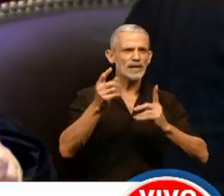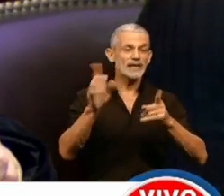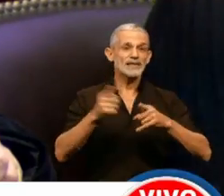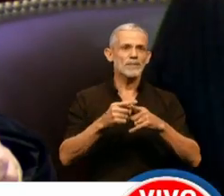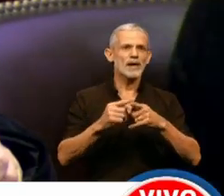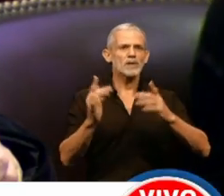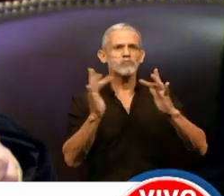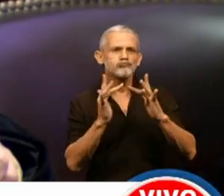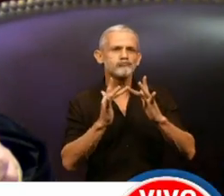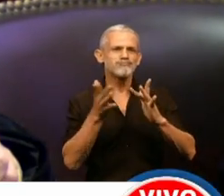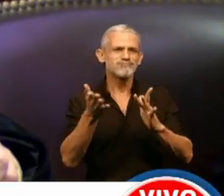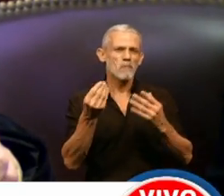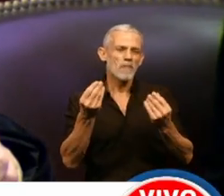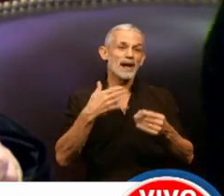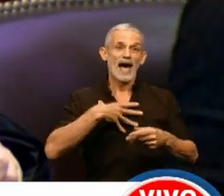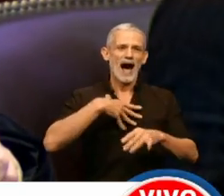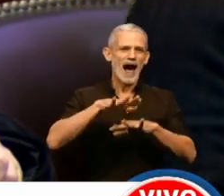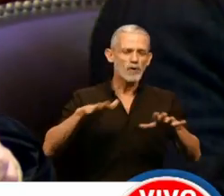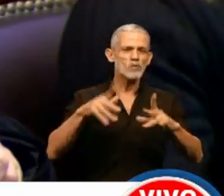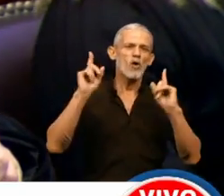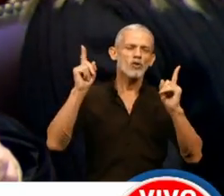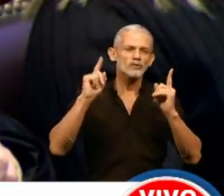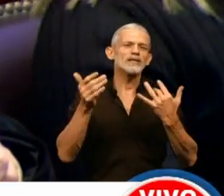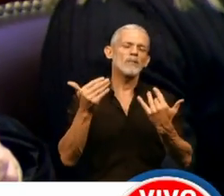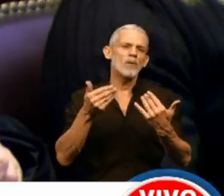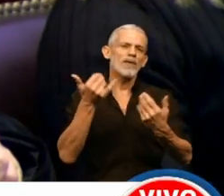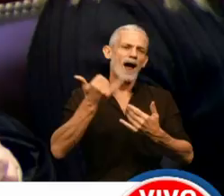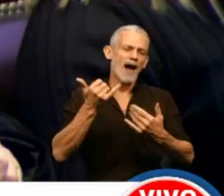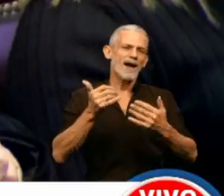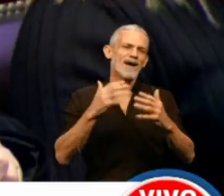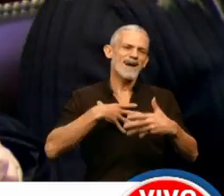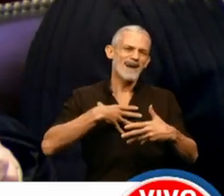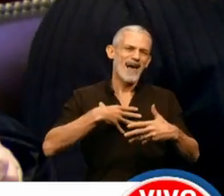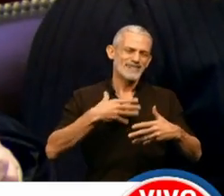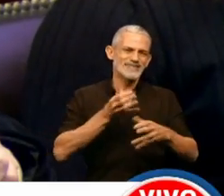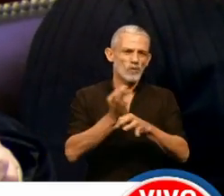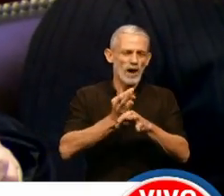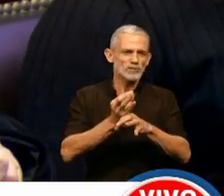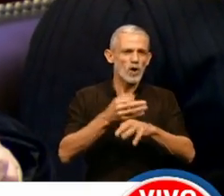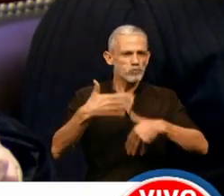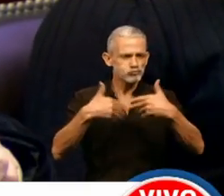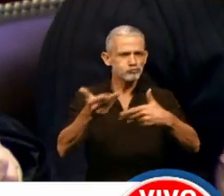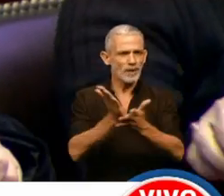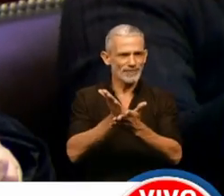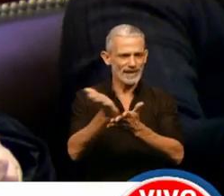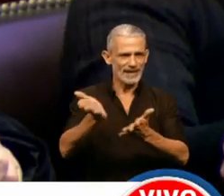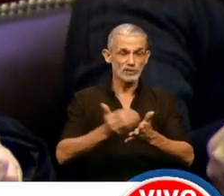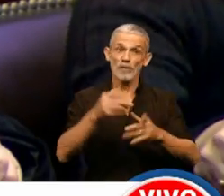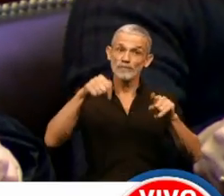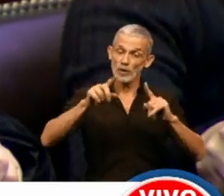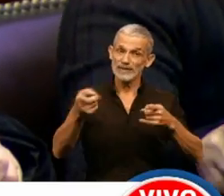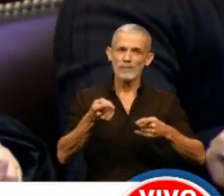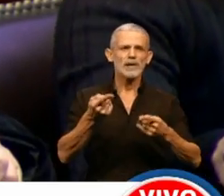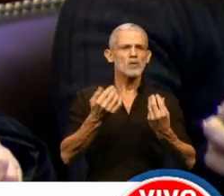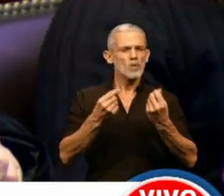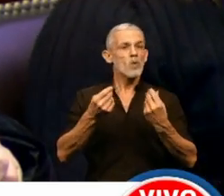la conexión para que nuestros alumnos y nuestros docentes puedan tener el derecho a la educación y hoy estamos dando